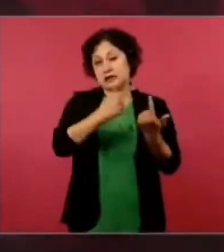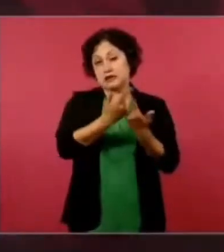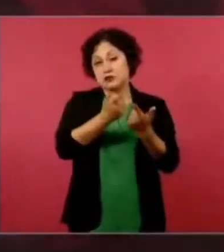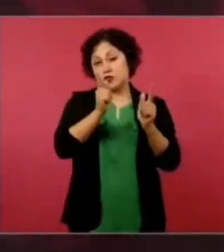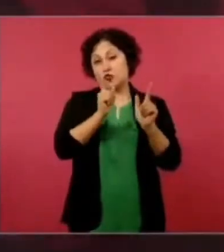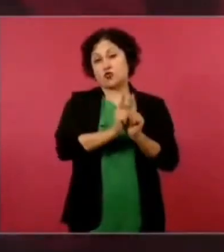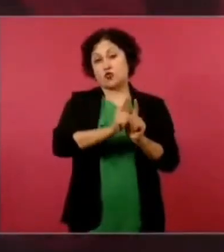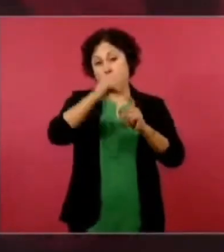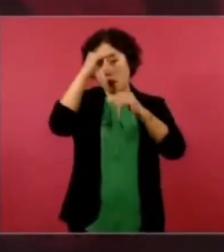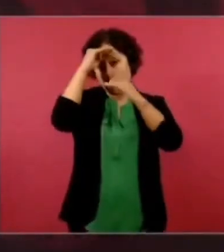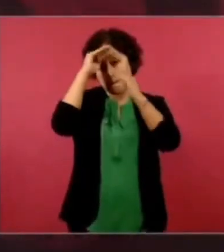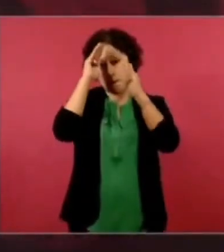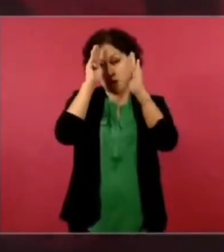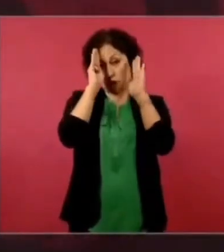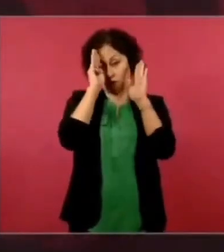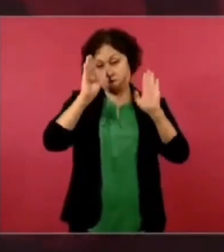México,